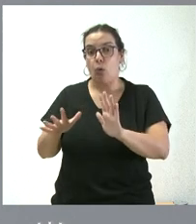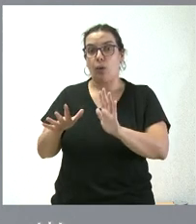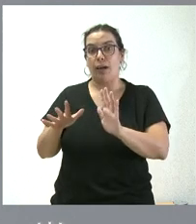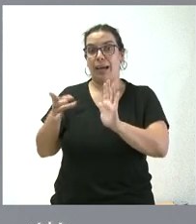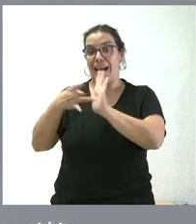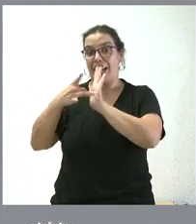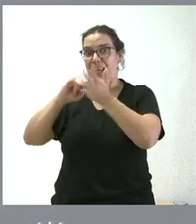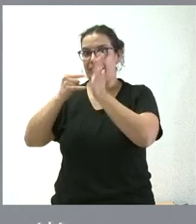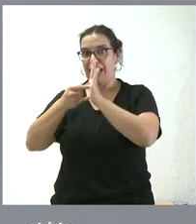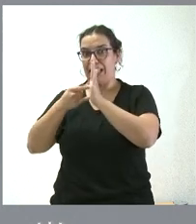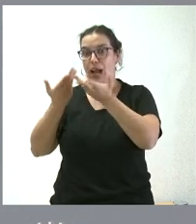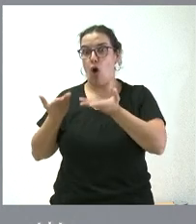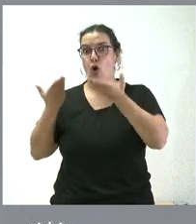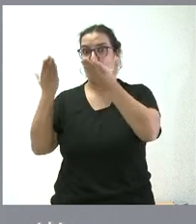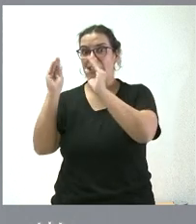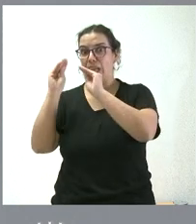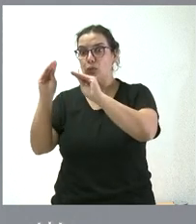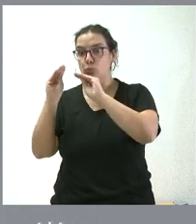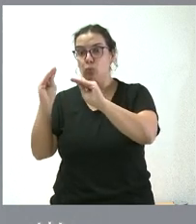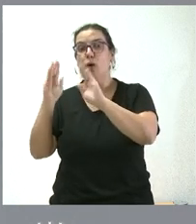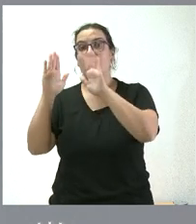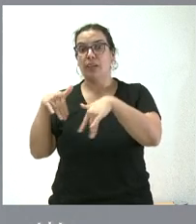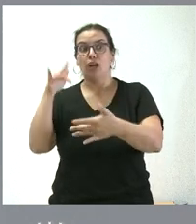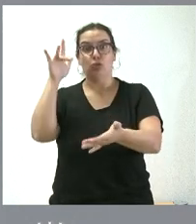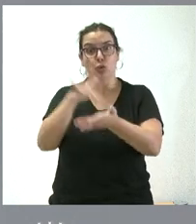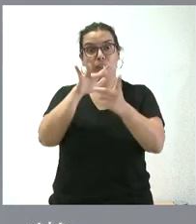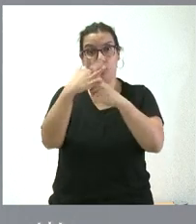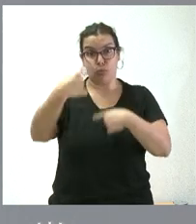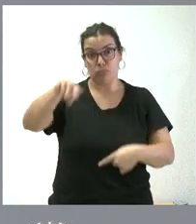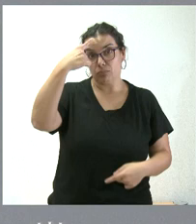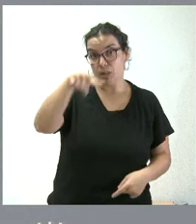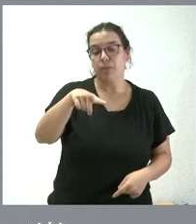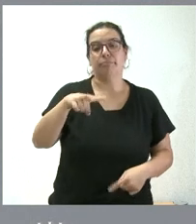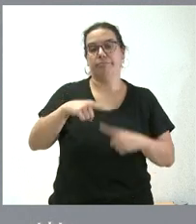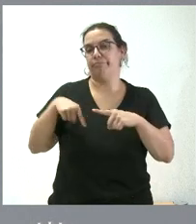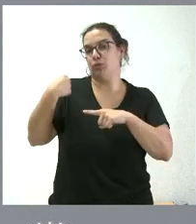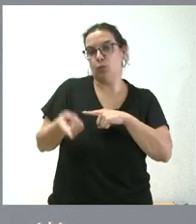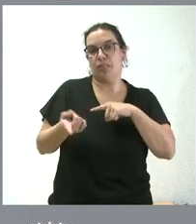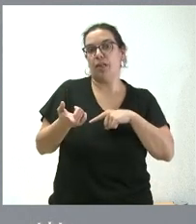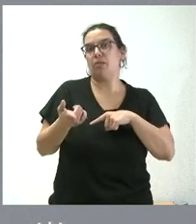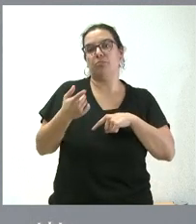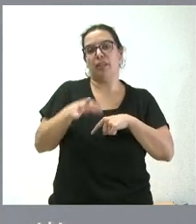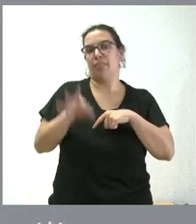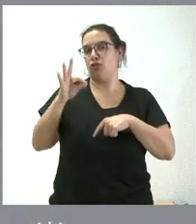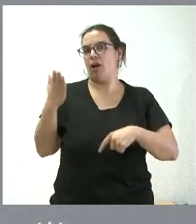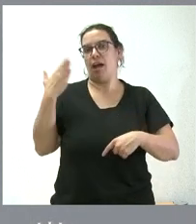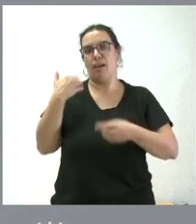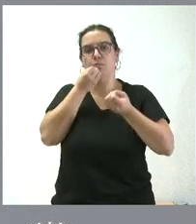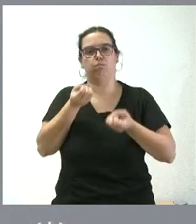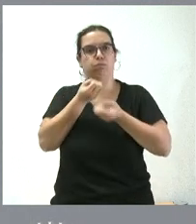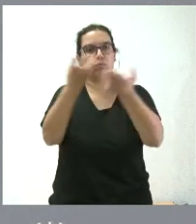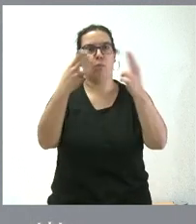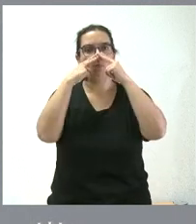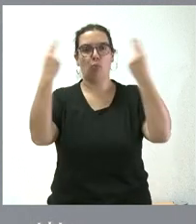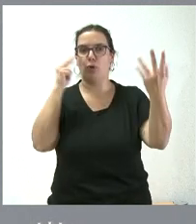presentada se vieron las circunstancias que ustedes conocen que ha determinado en la decisión que ayer se comunicó con transparencia y la